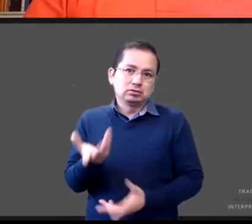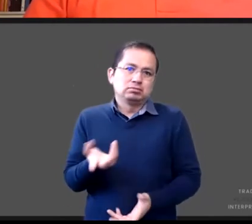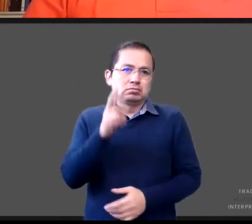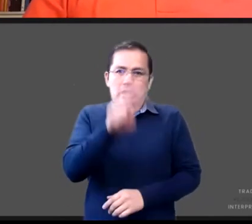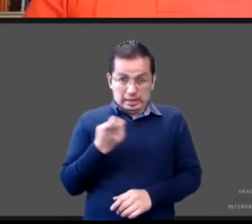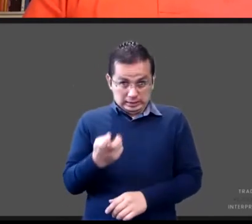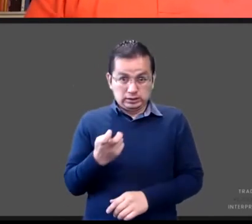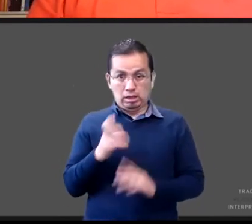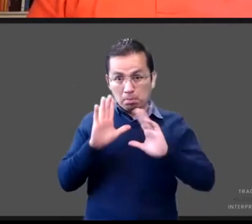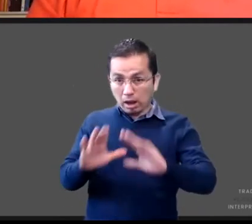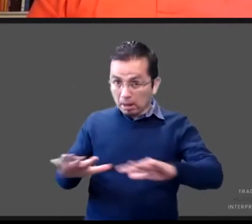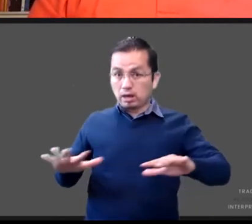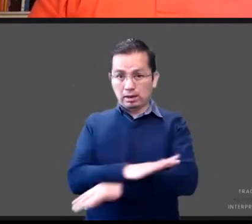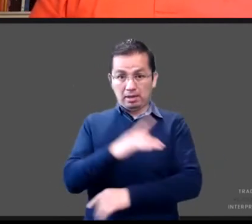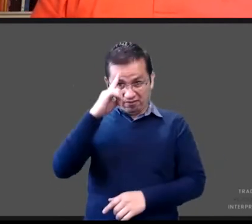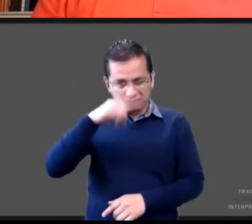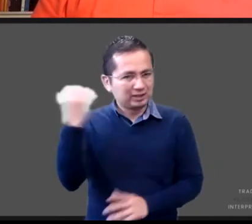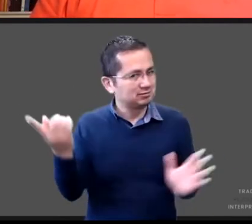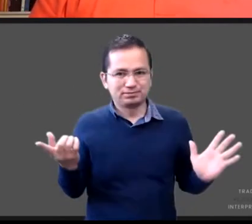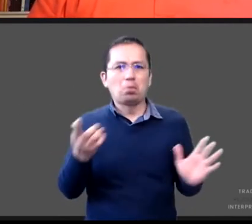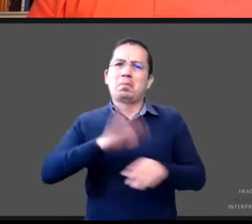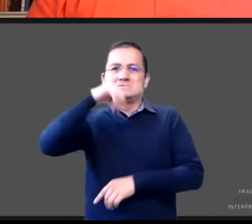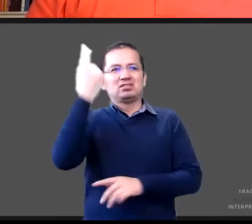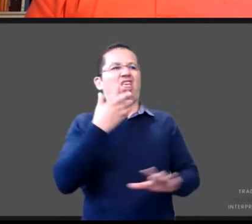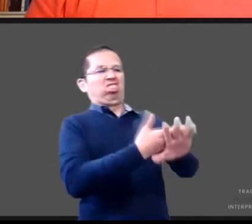enfrentar en lo inmediato.